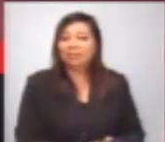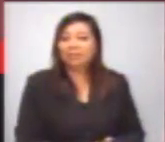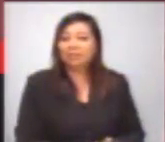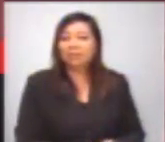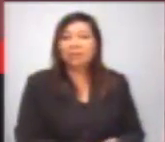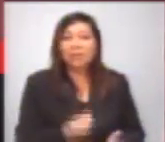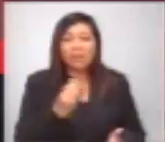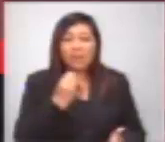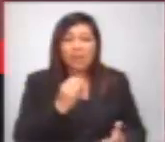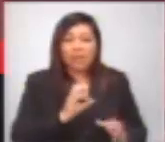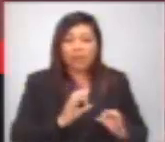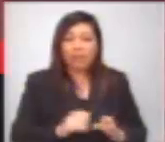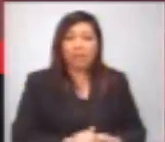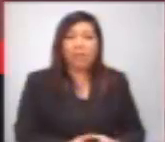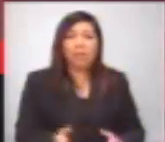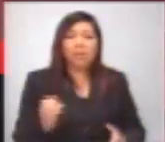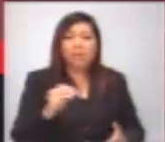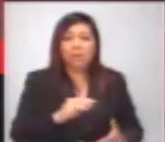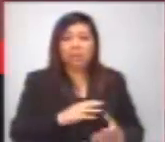consumir